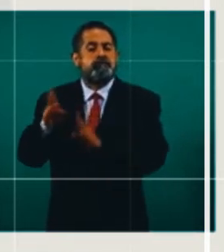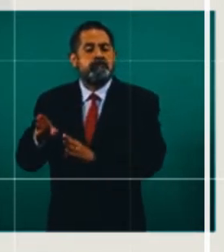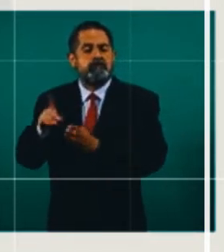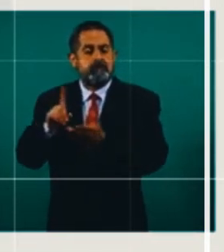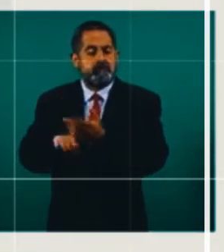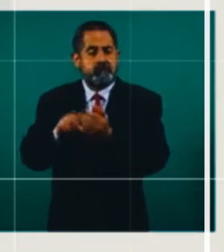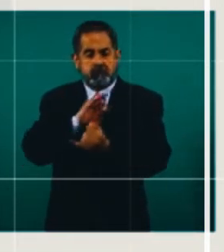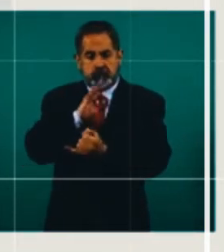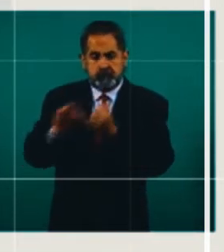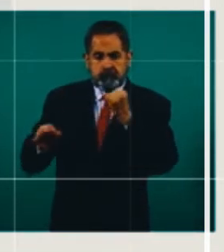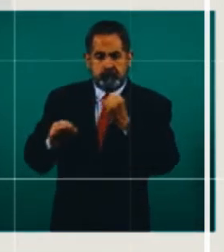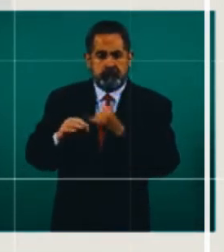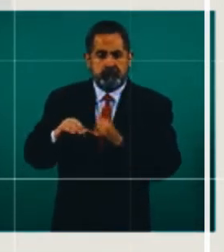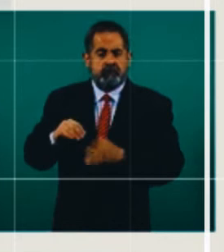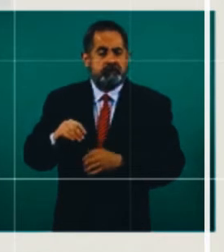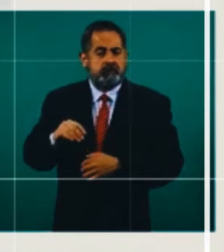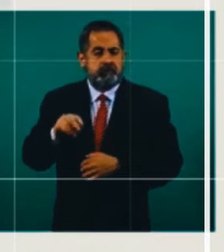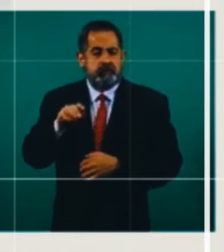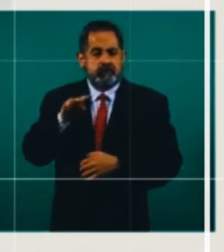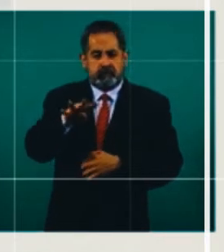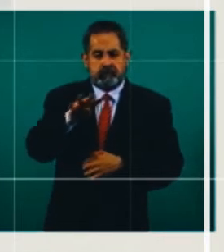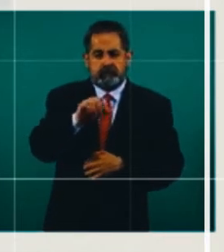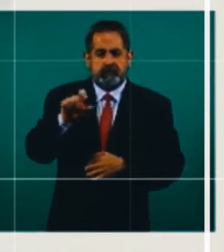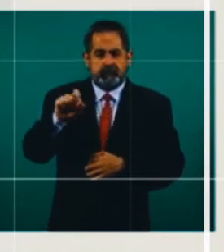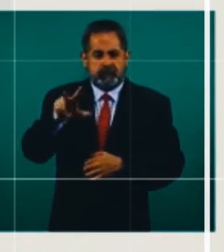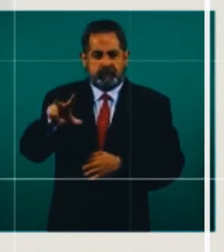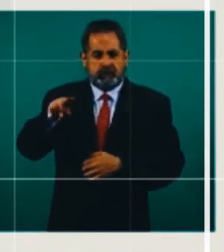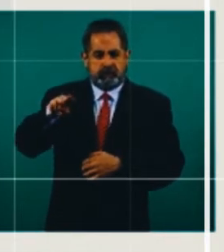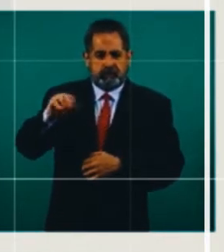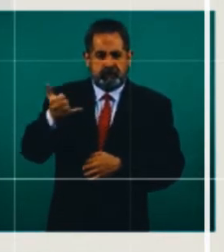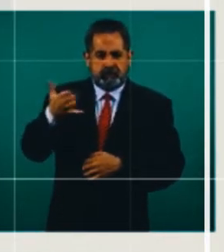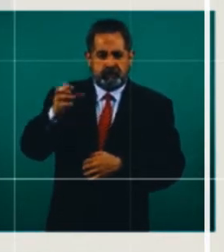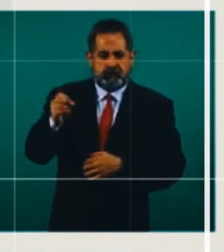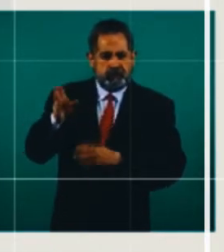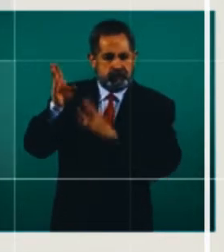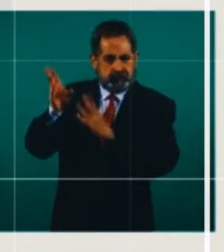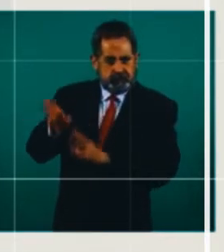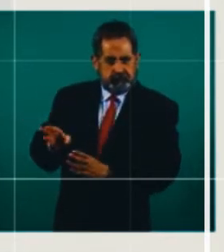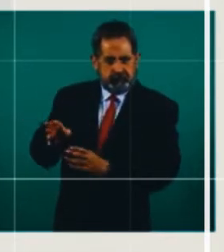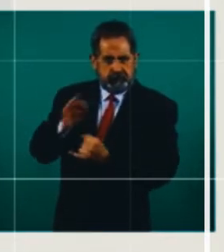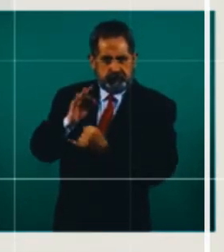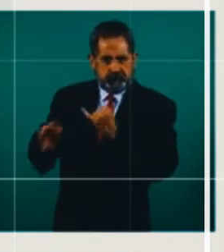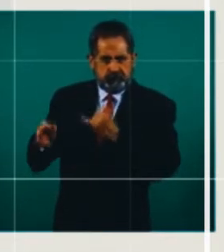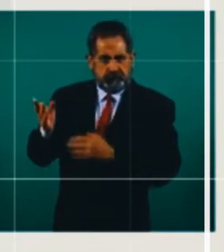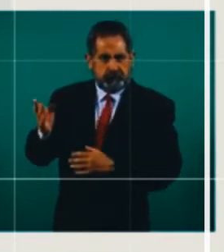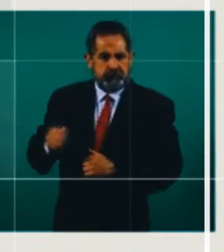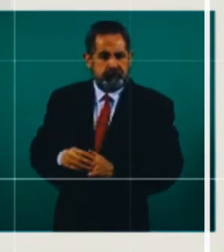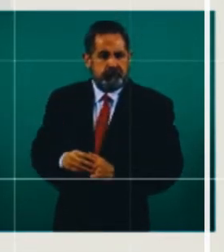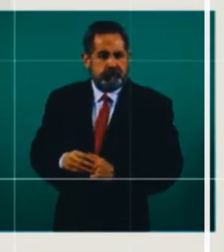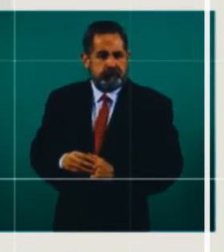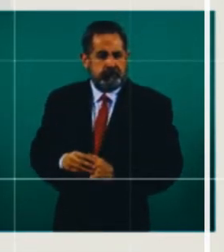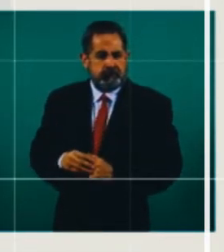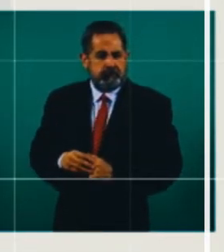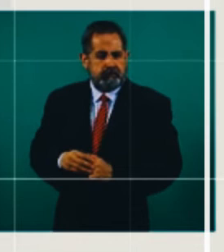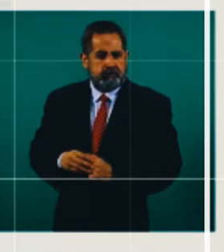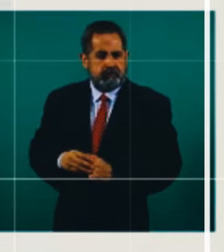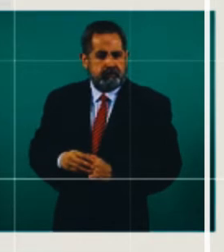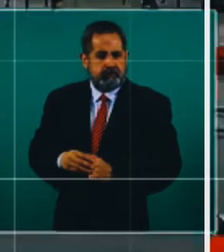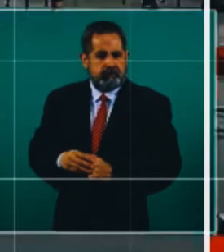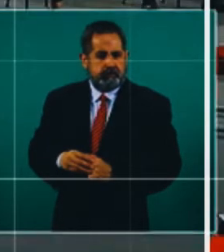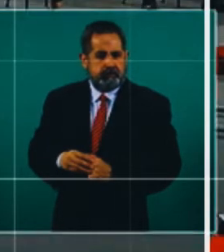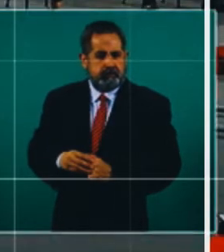por último, Querétaro, Quintana Roo, Puebla, Yucatán, Ciudad de México, Baja California Sur,